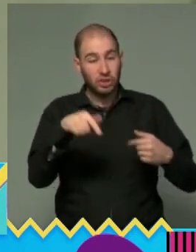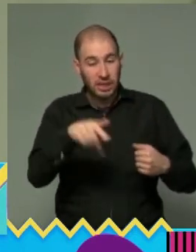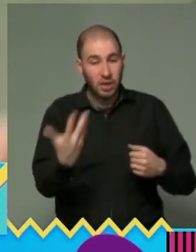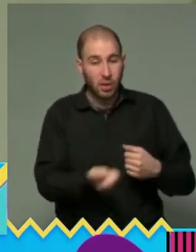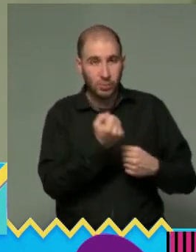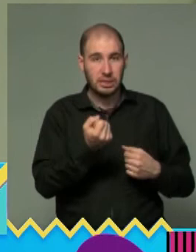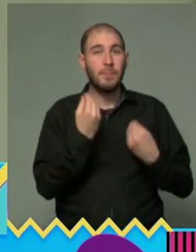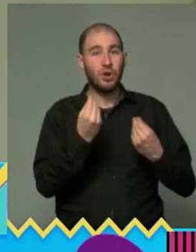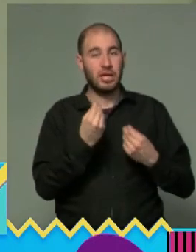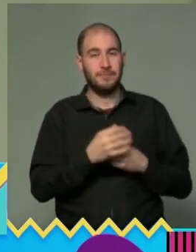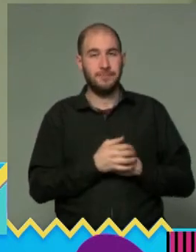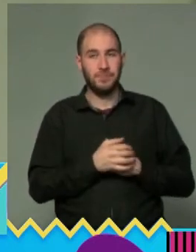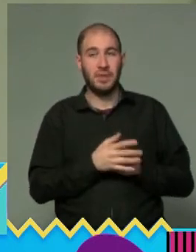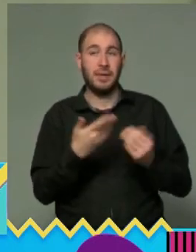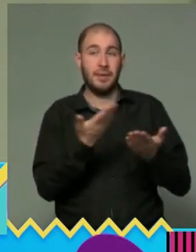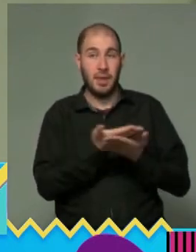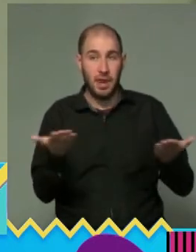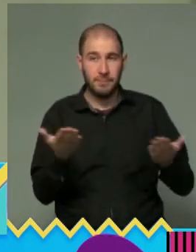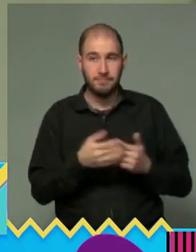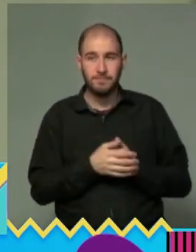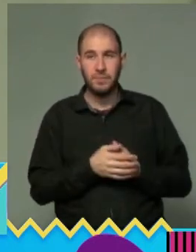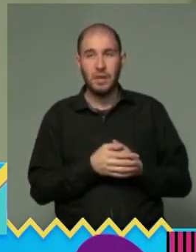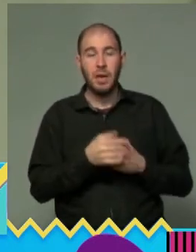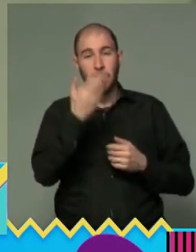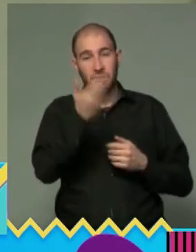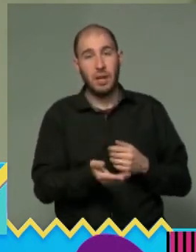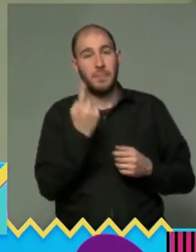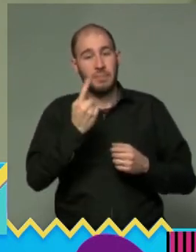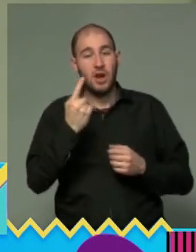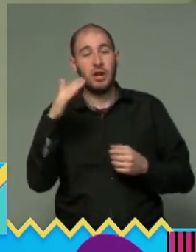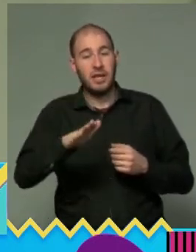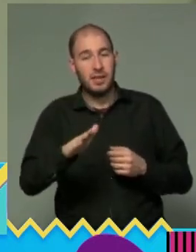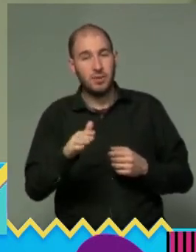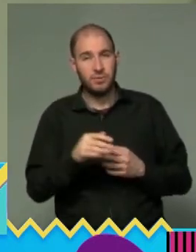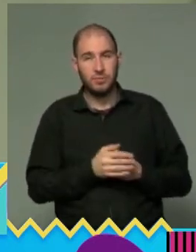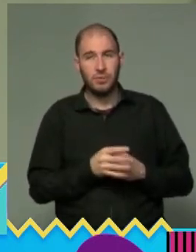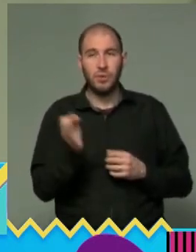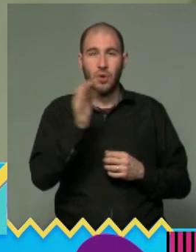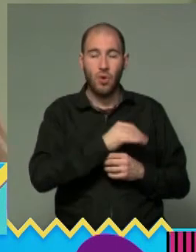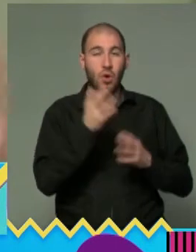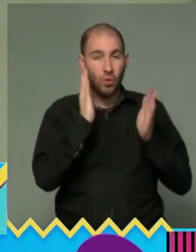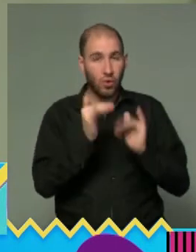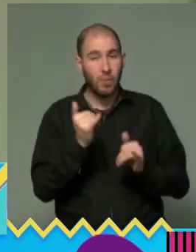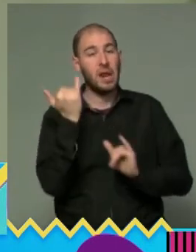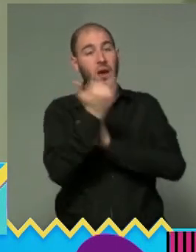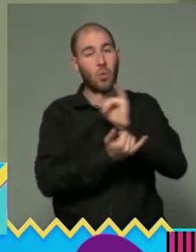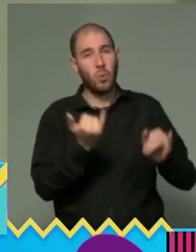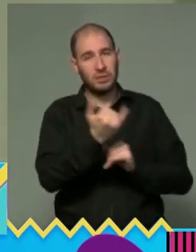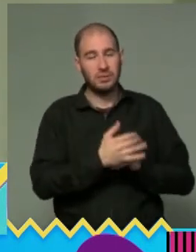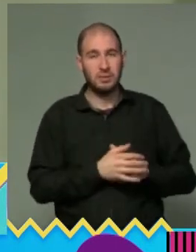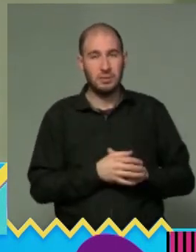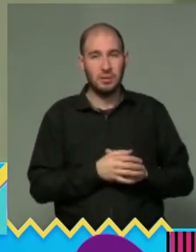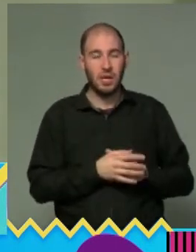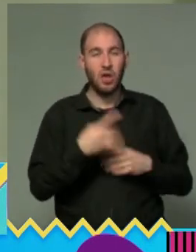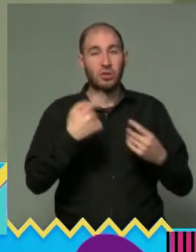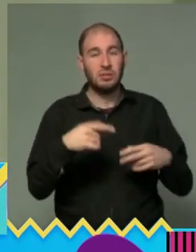cosas. Porque en general, a la primera persona a la que un niño o niña o adolescente le va a contar que